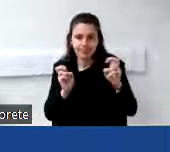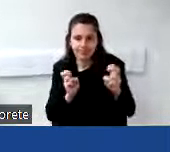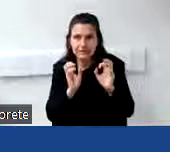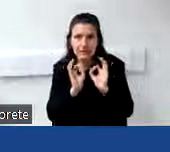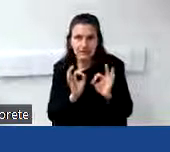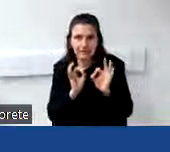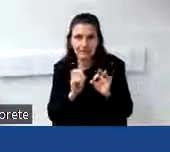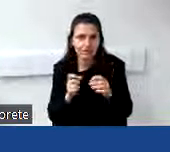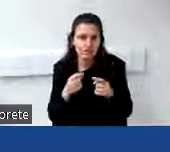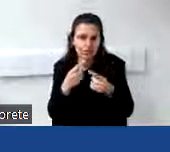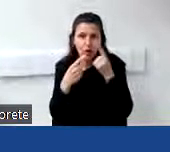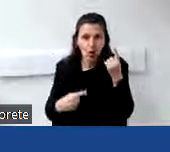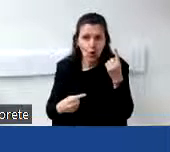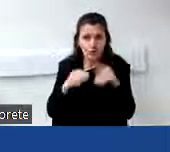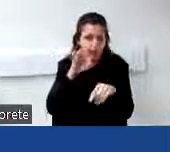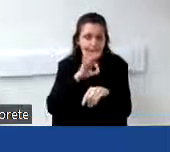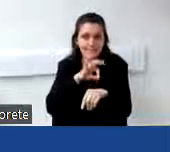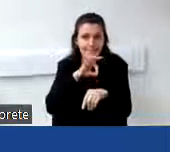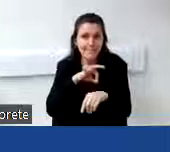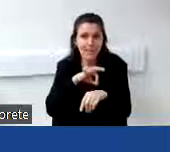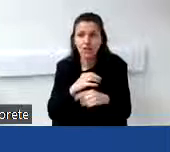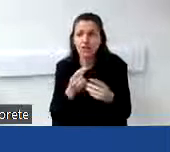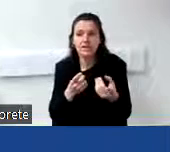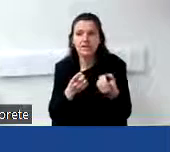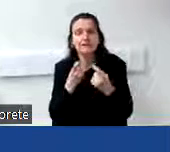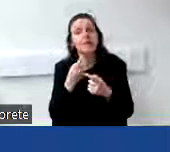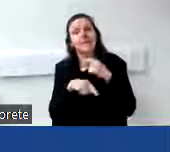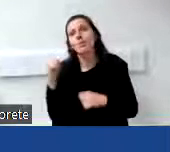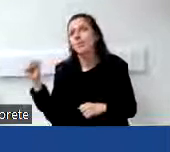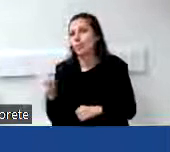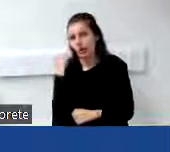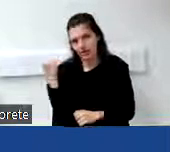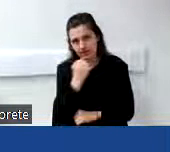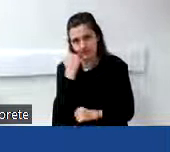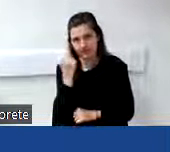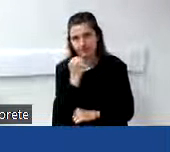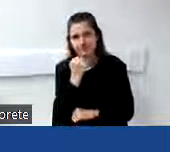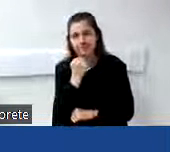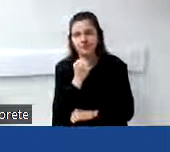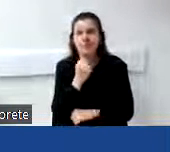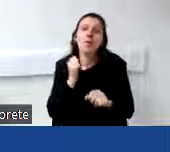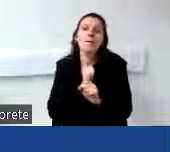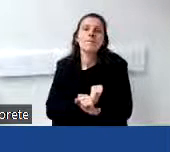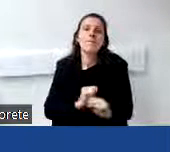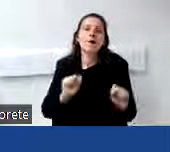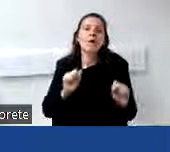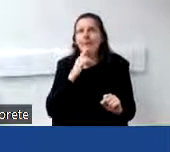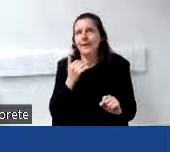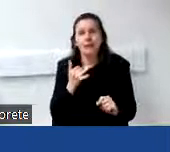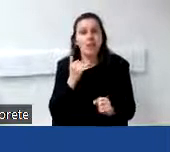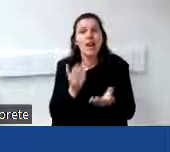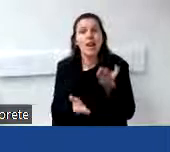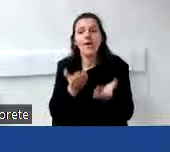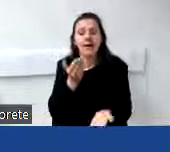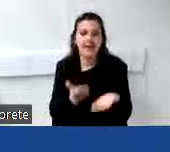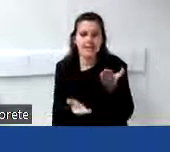nombran ya las habíamos hablado, pero bueno, son de suma importancia, porque si bien quizás puede aplicar lo de la balanza, por ejemplo, para este